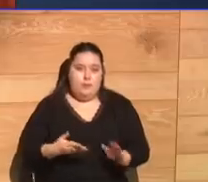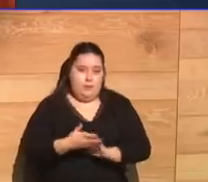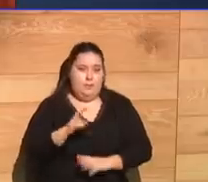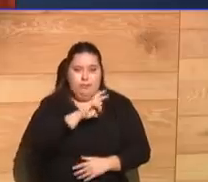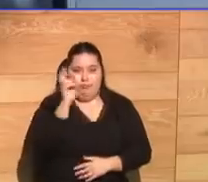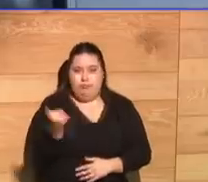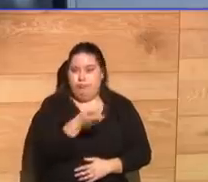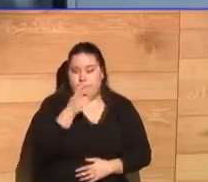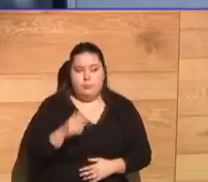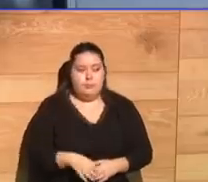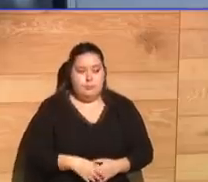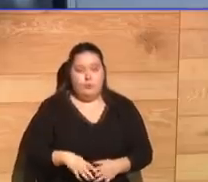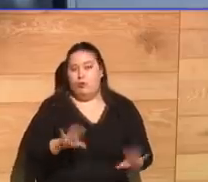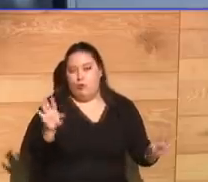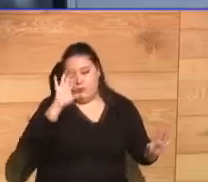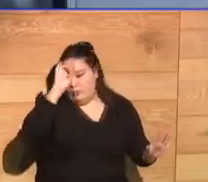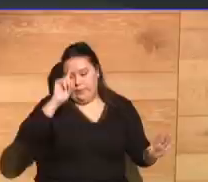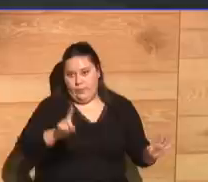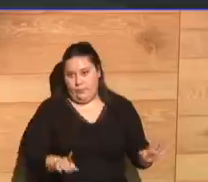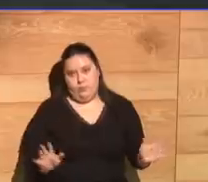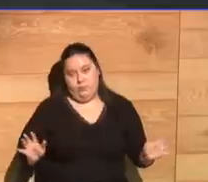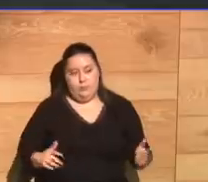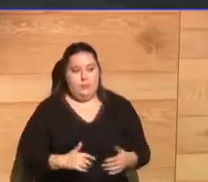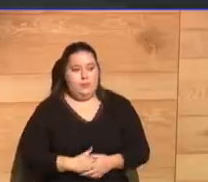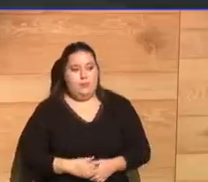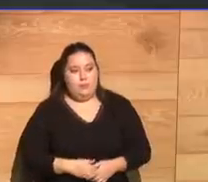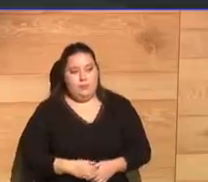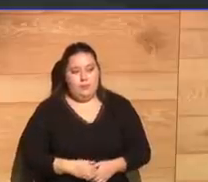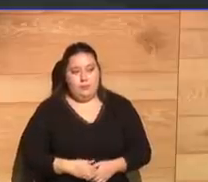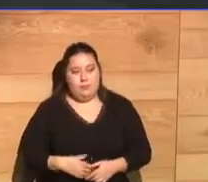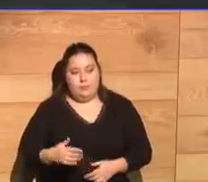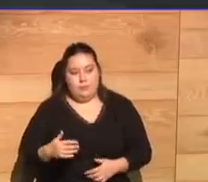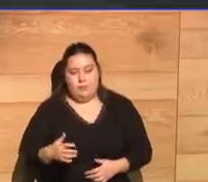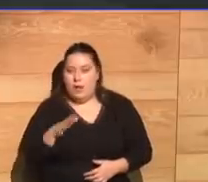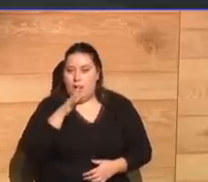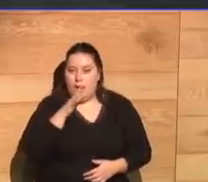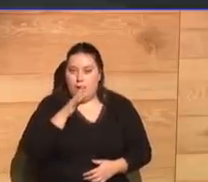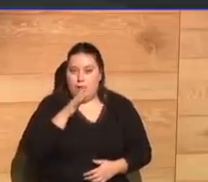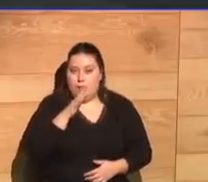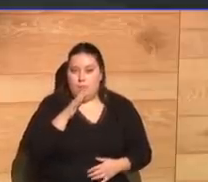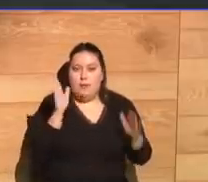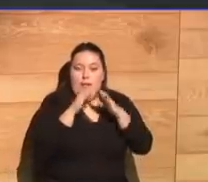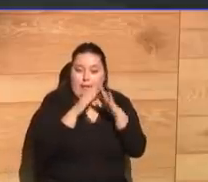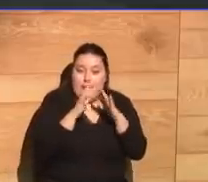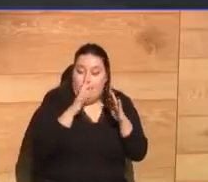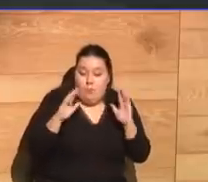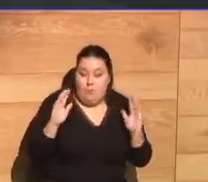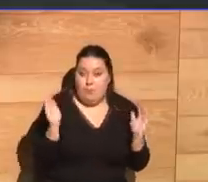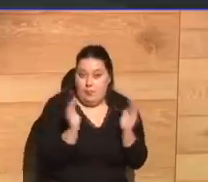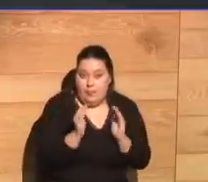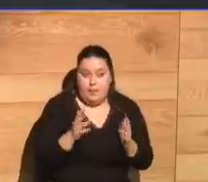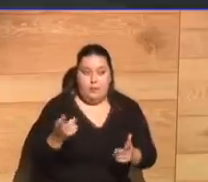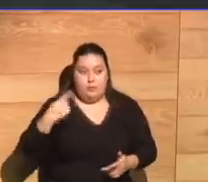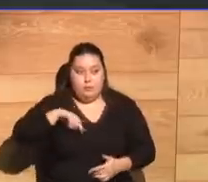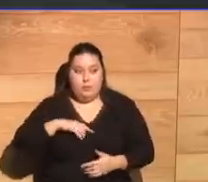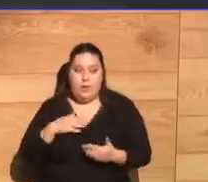un mini panteísmo. Era no flipemos, ¿no? No nos flipemos con los dioses. Era un panteón de los de hoy en día. Hoy en día las casas son más pequeñas. No te puedes permitir pisos grandes. Y nosotros